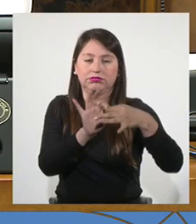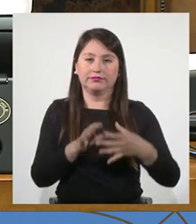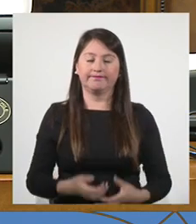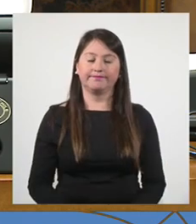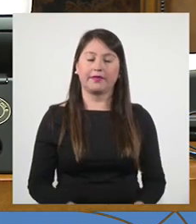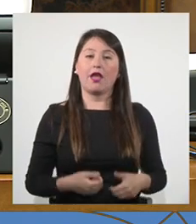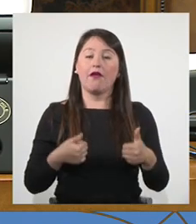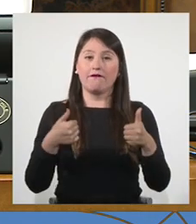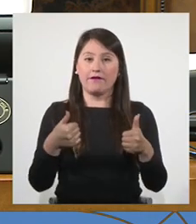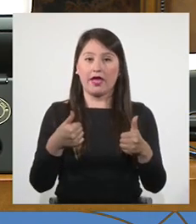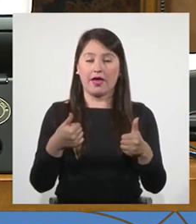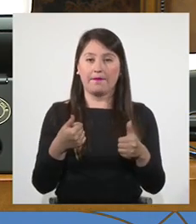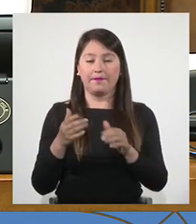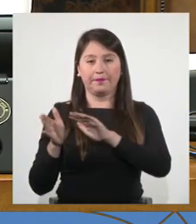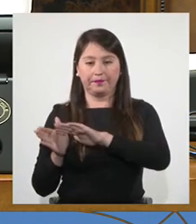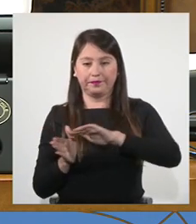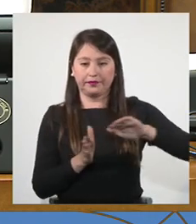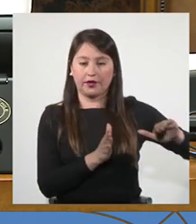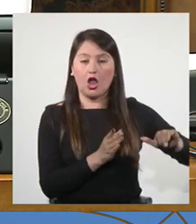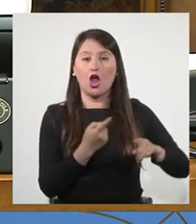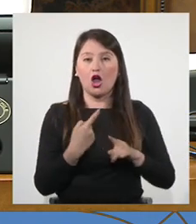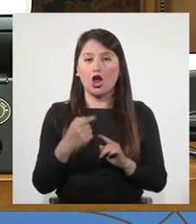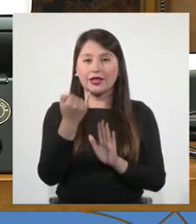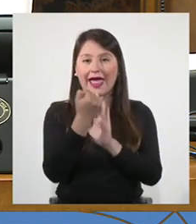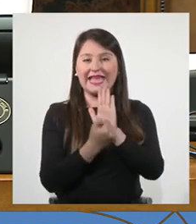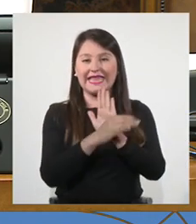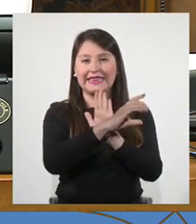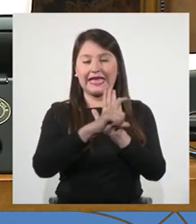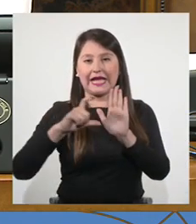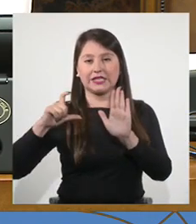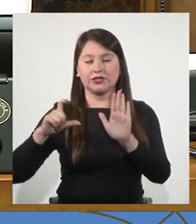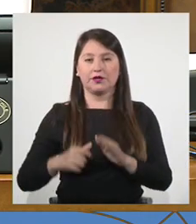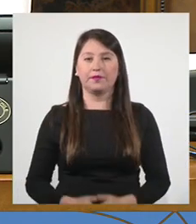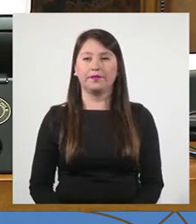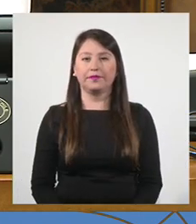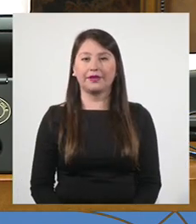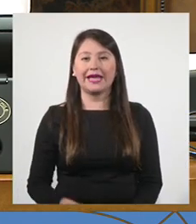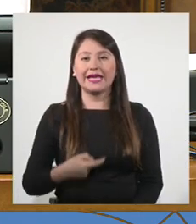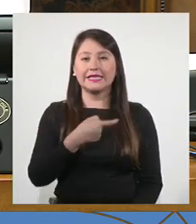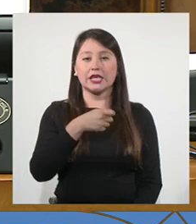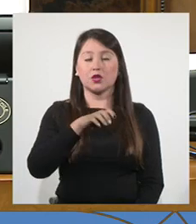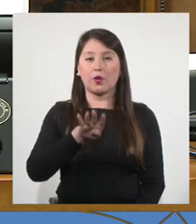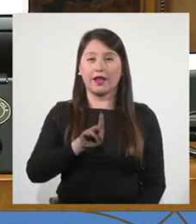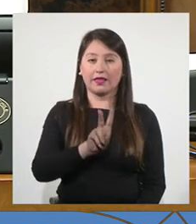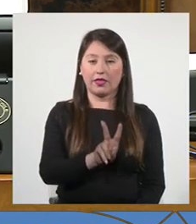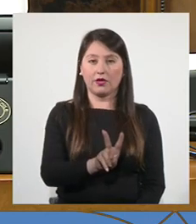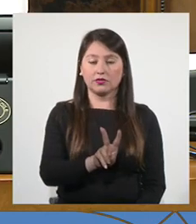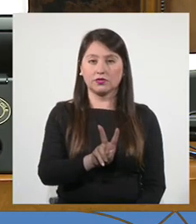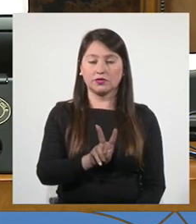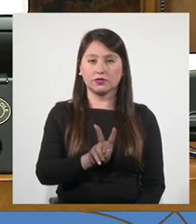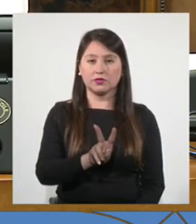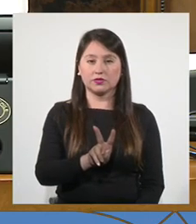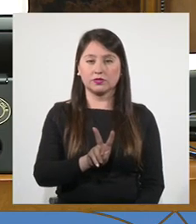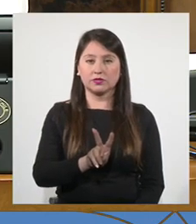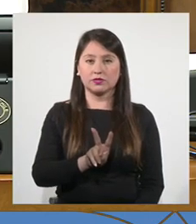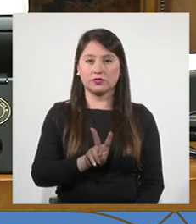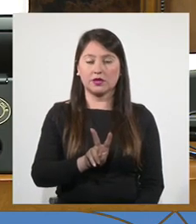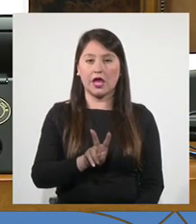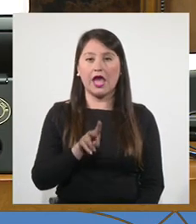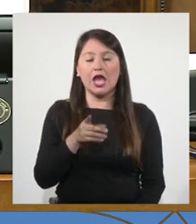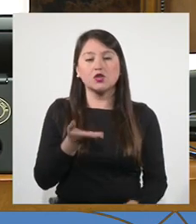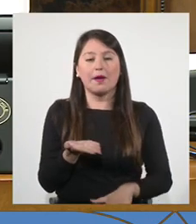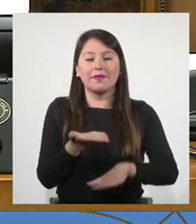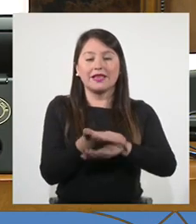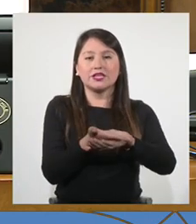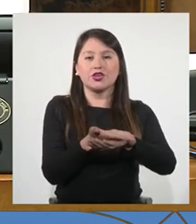Bien. Siguiente indicación. Indicación 142. Es una solicitud